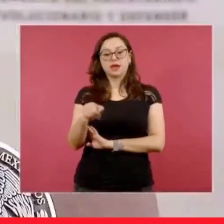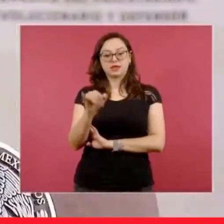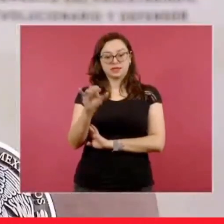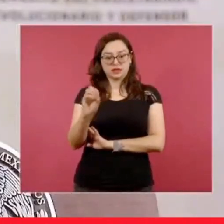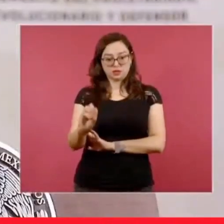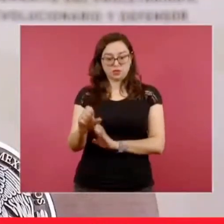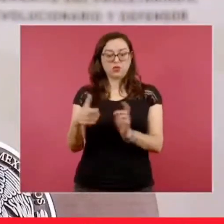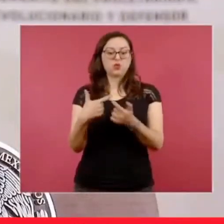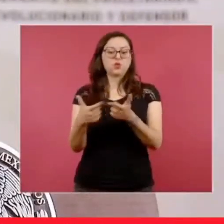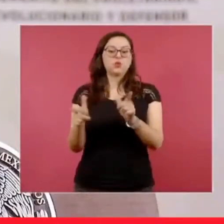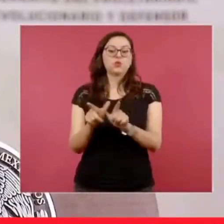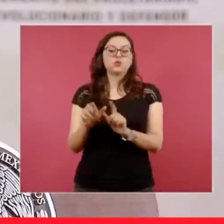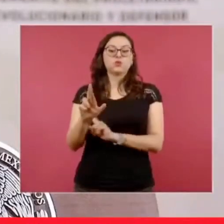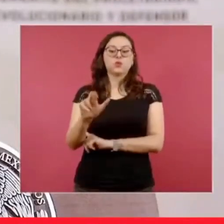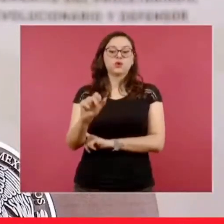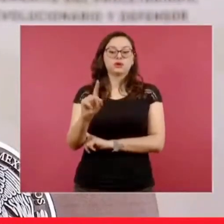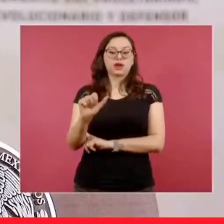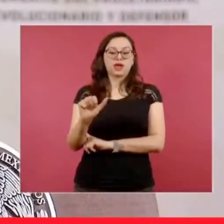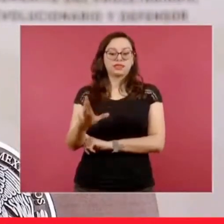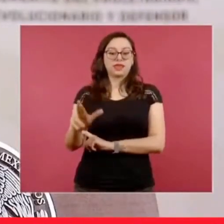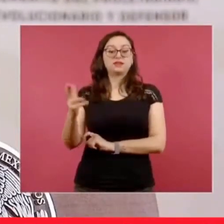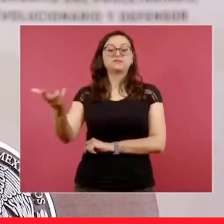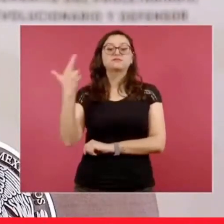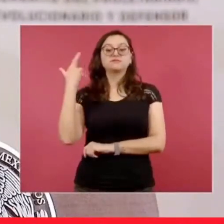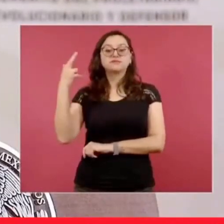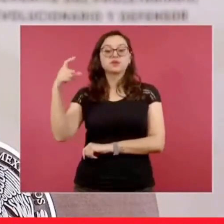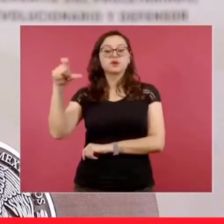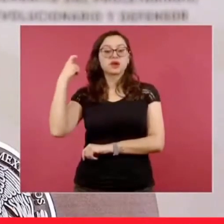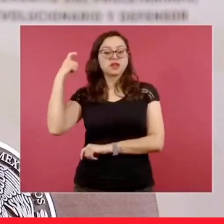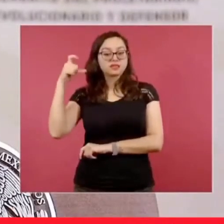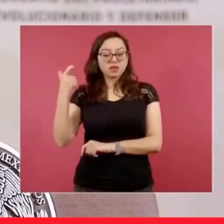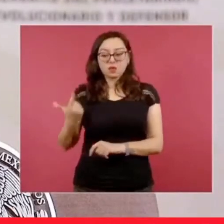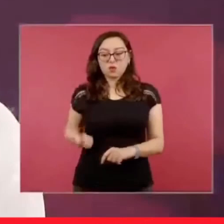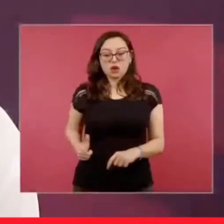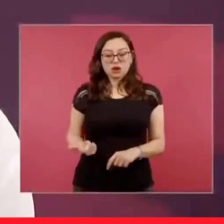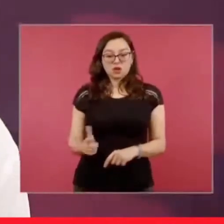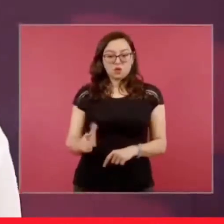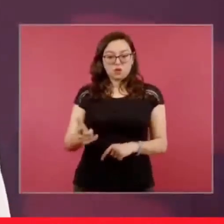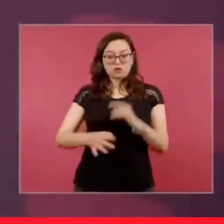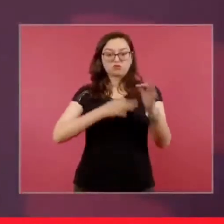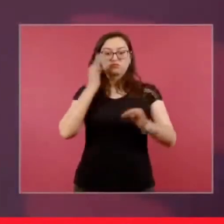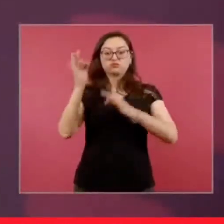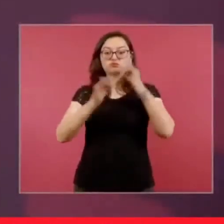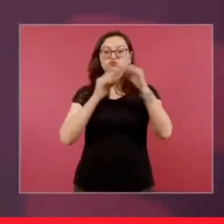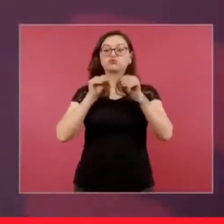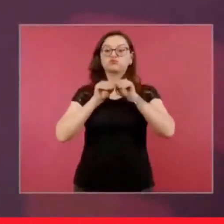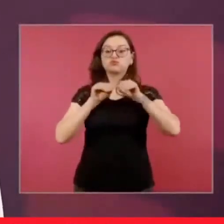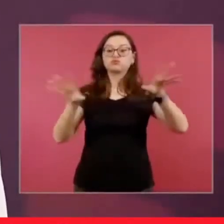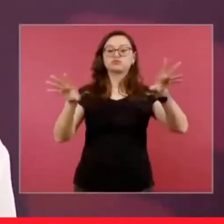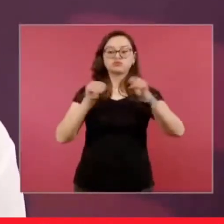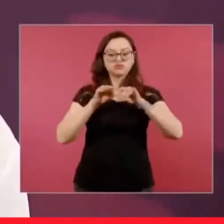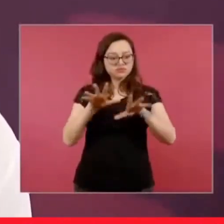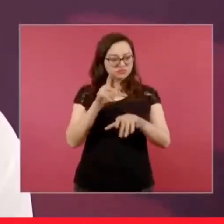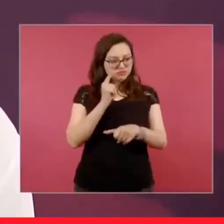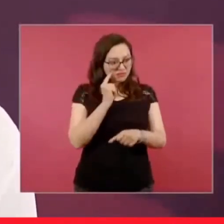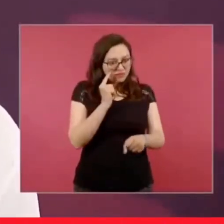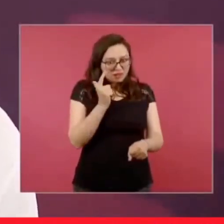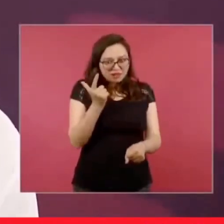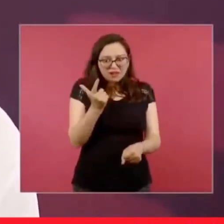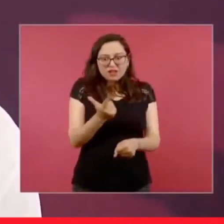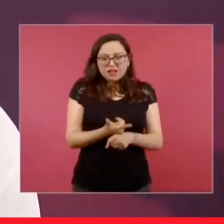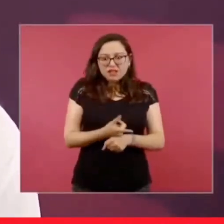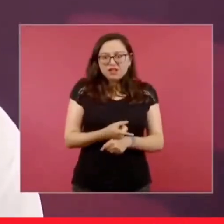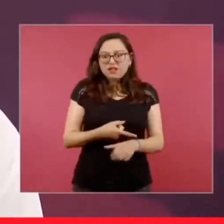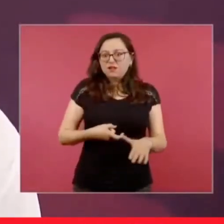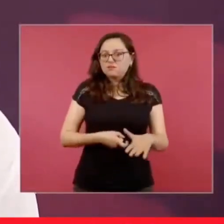tiene diversas estaciones de radio en Querétaro y Guanajuato. Vamos a continuar con esta investigación para que